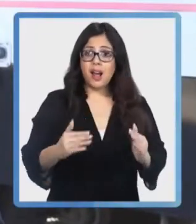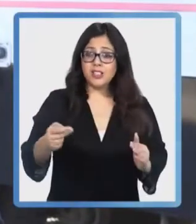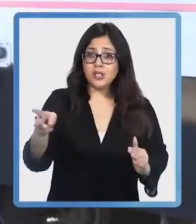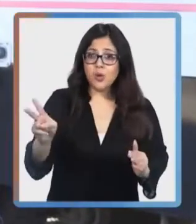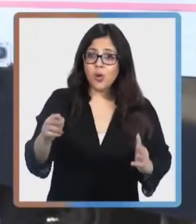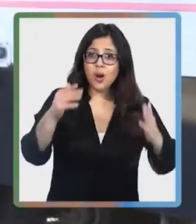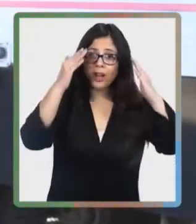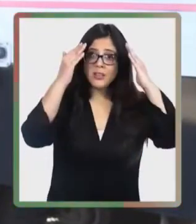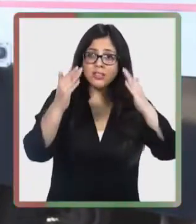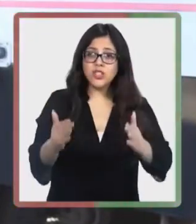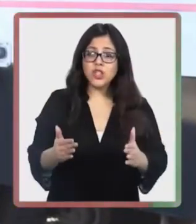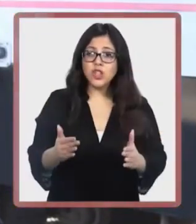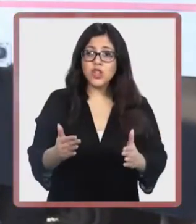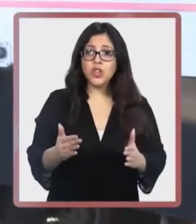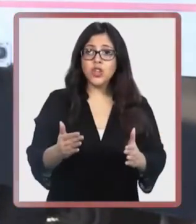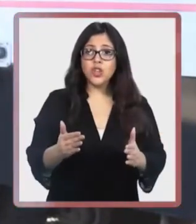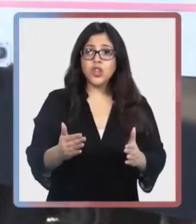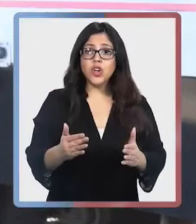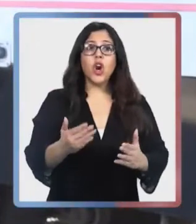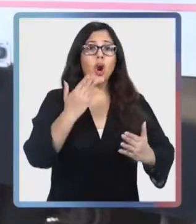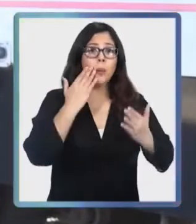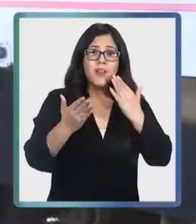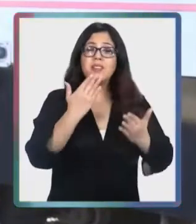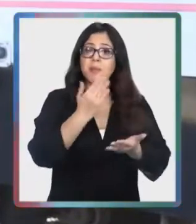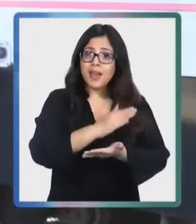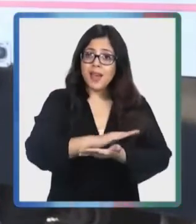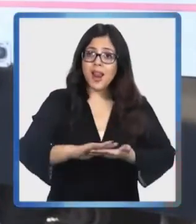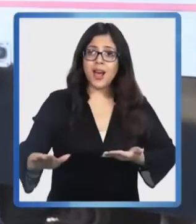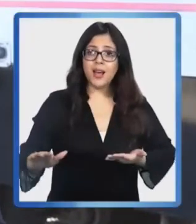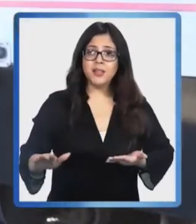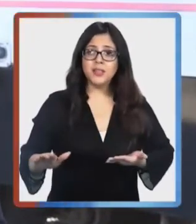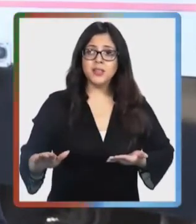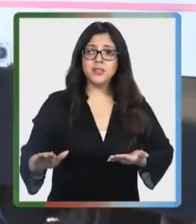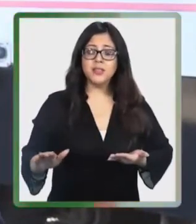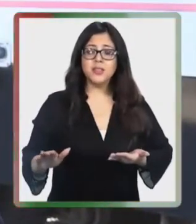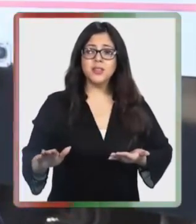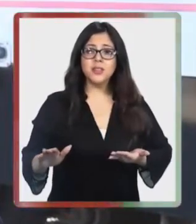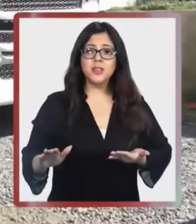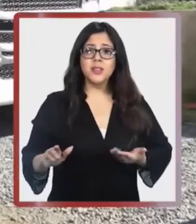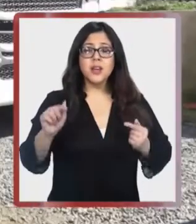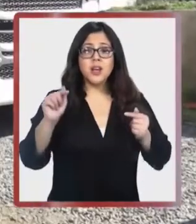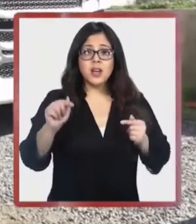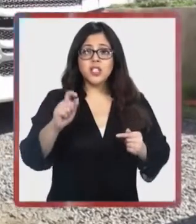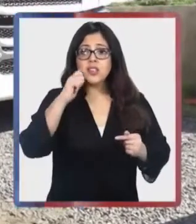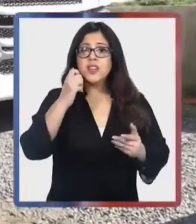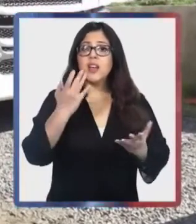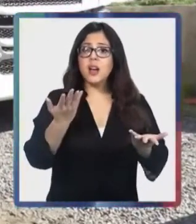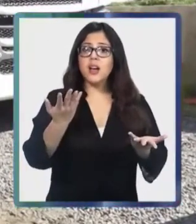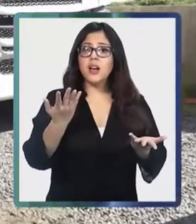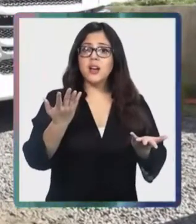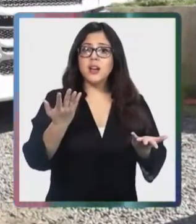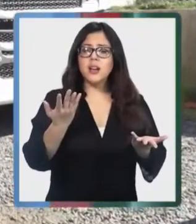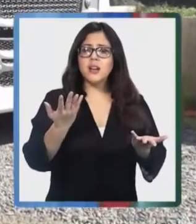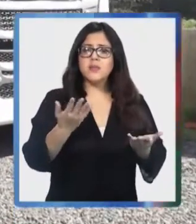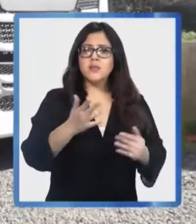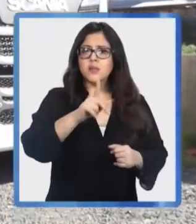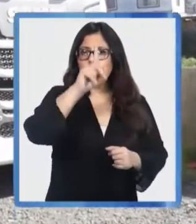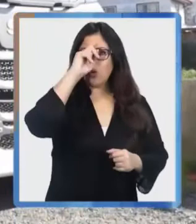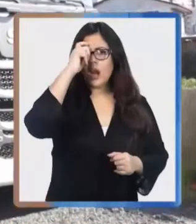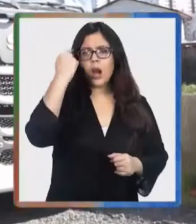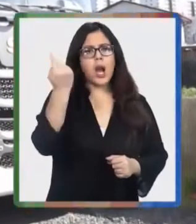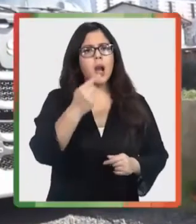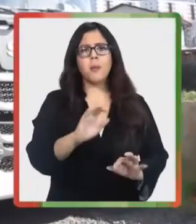casa a atenderla con tal beneficio y gratis es más que una clínica